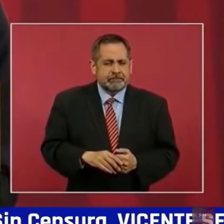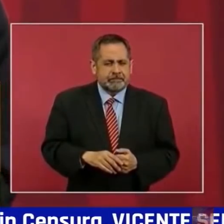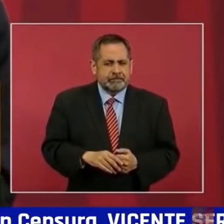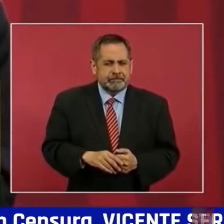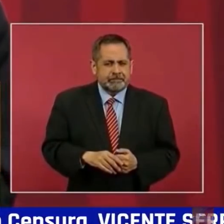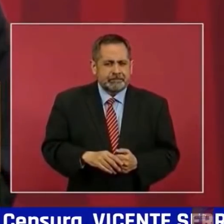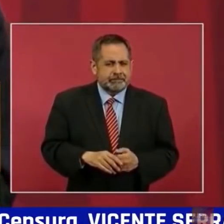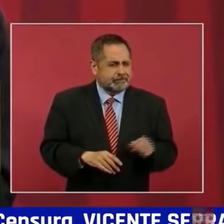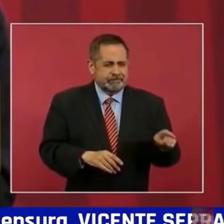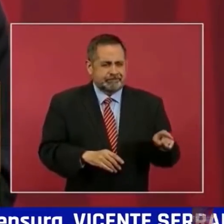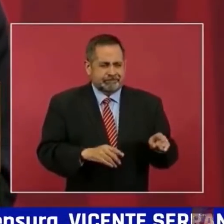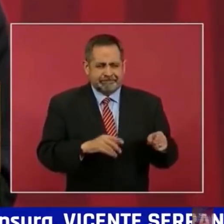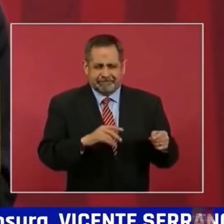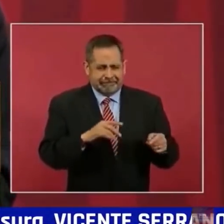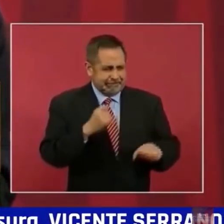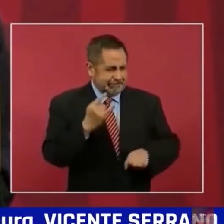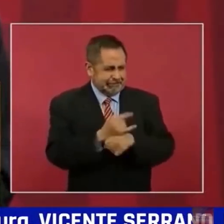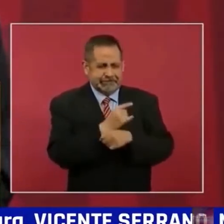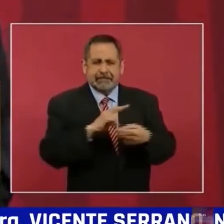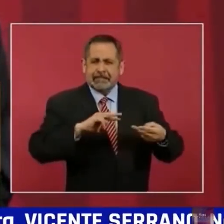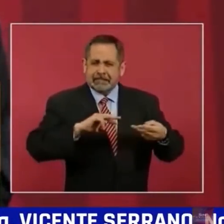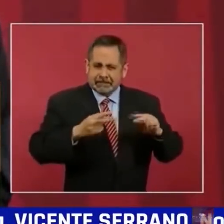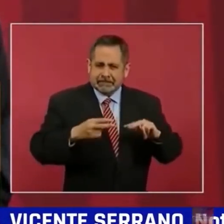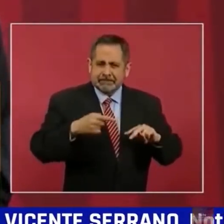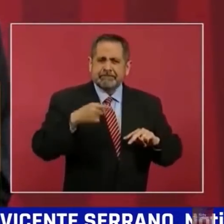Son mexicanos a favor de la corrupción.